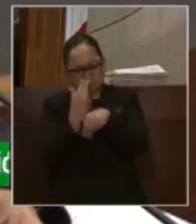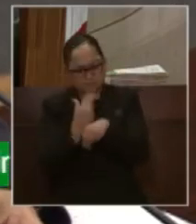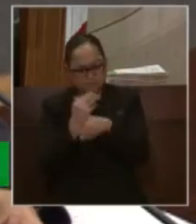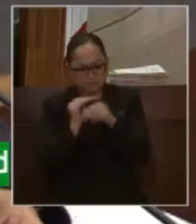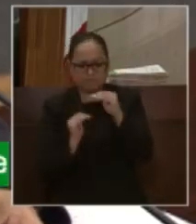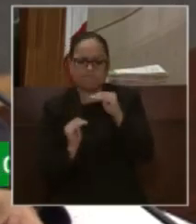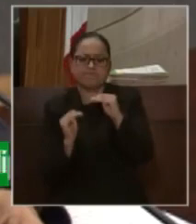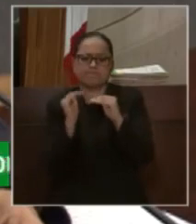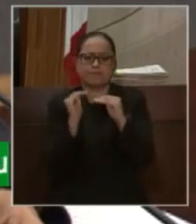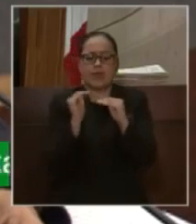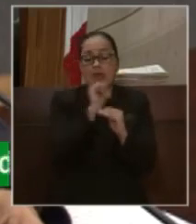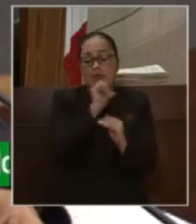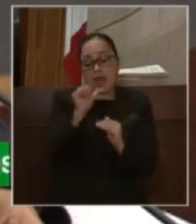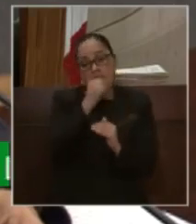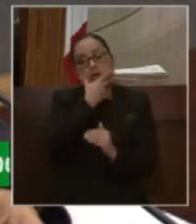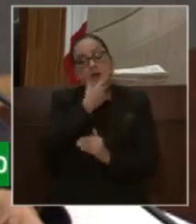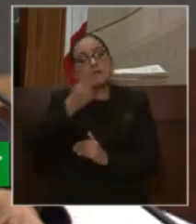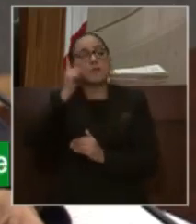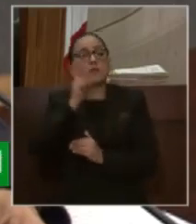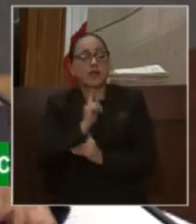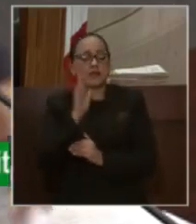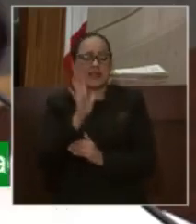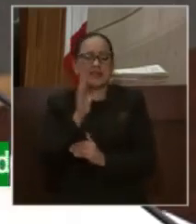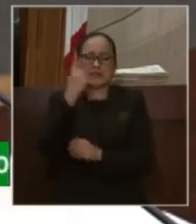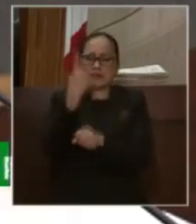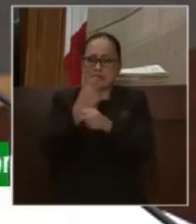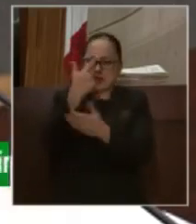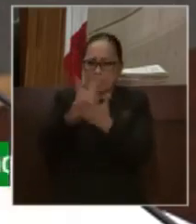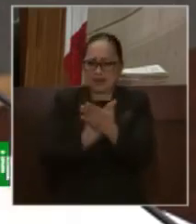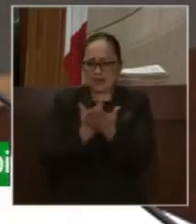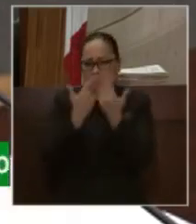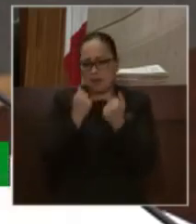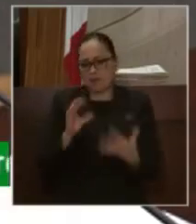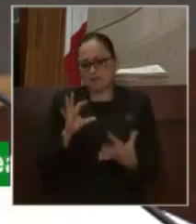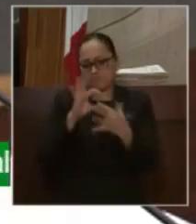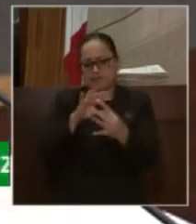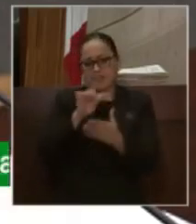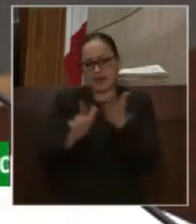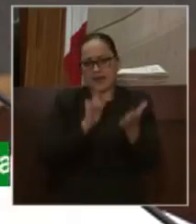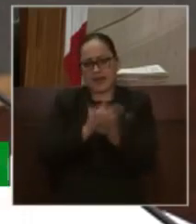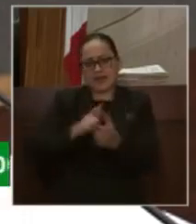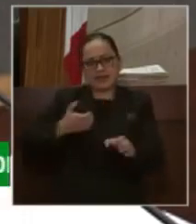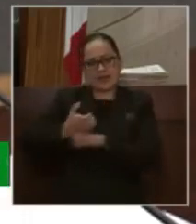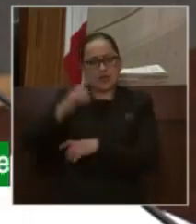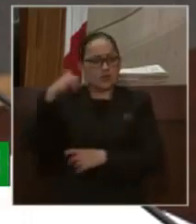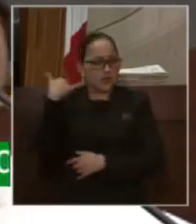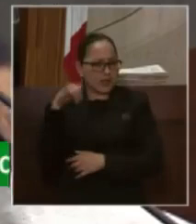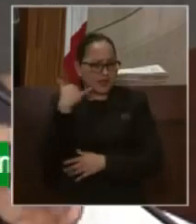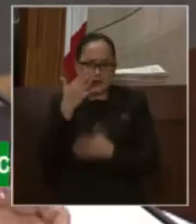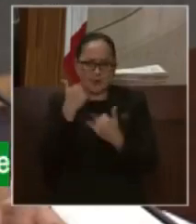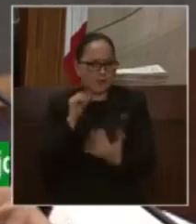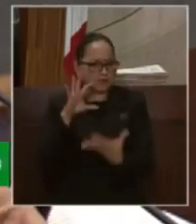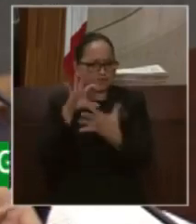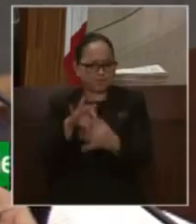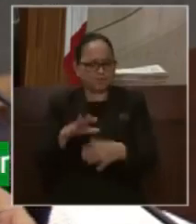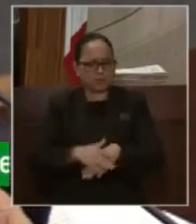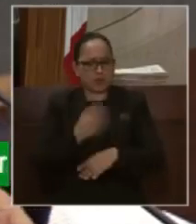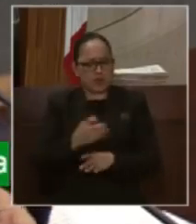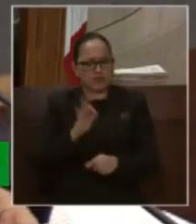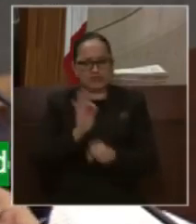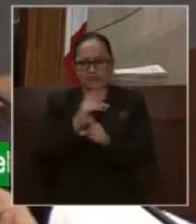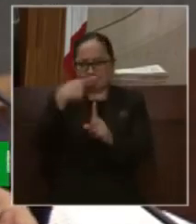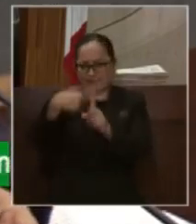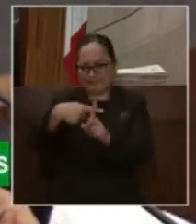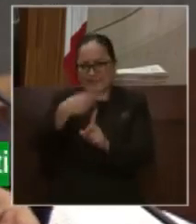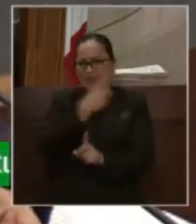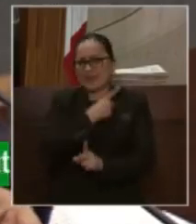la paridad sobre la lista preliminar o primera lista no es congruente con la normativa electoral de Yucatán, por lo que se considera que la acción afirmativa